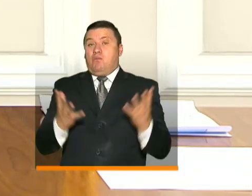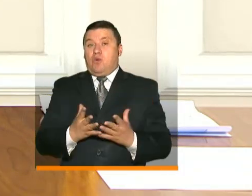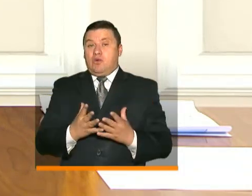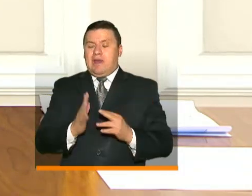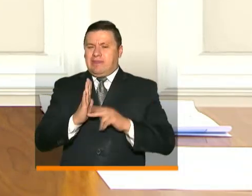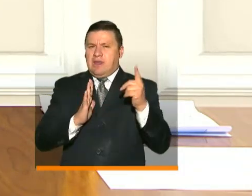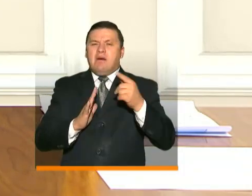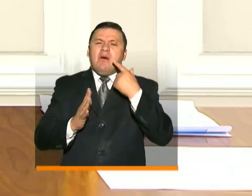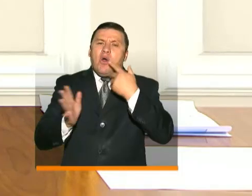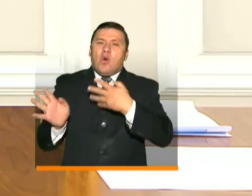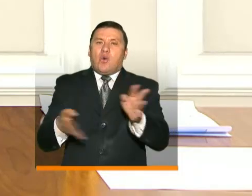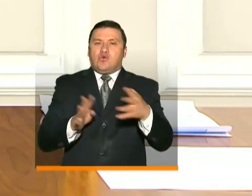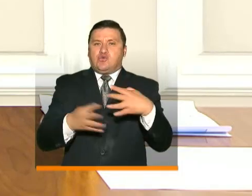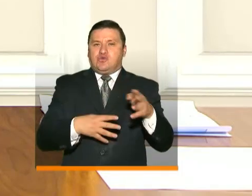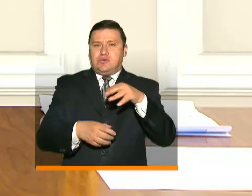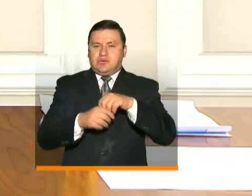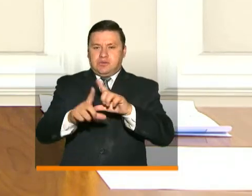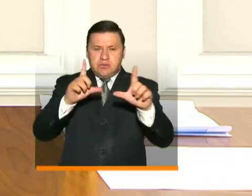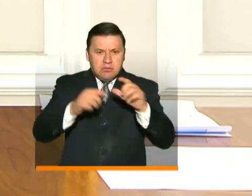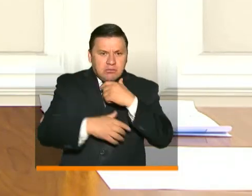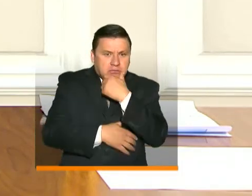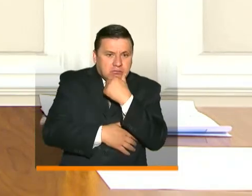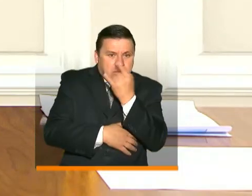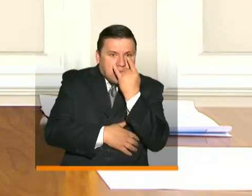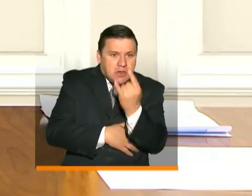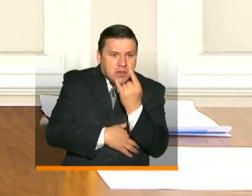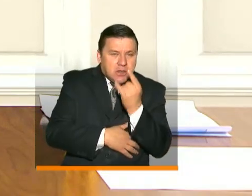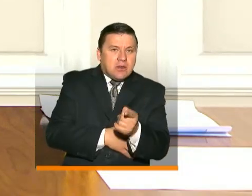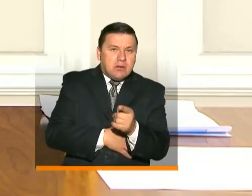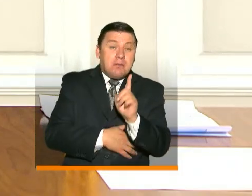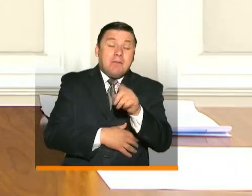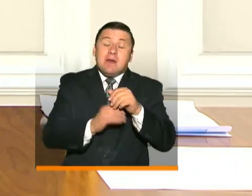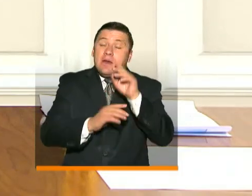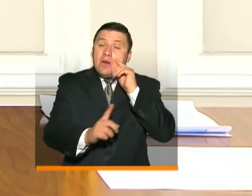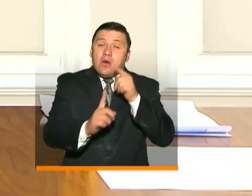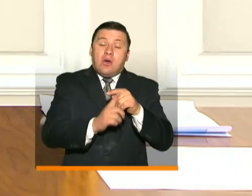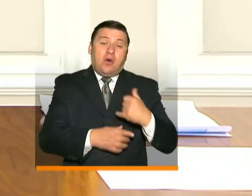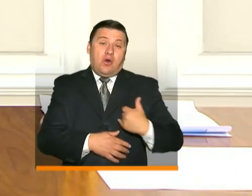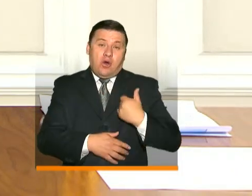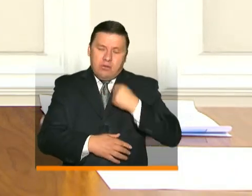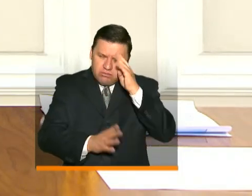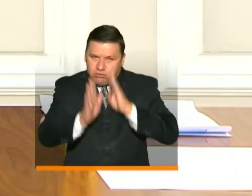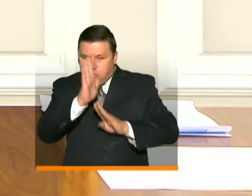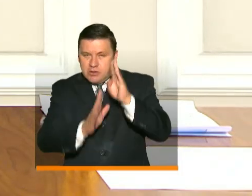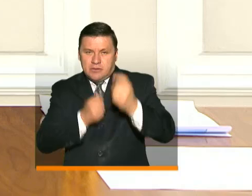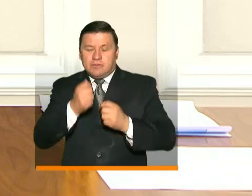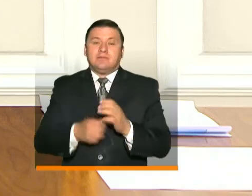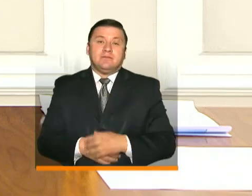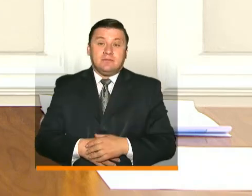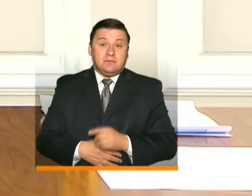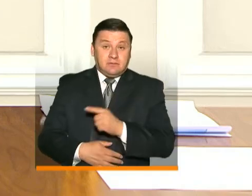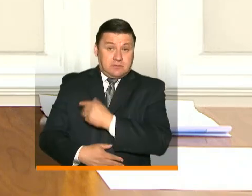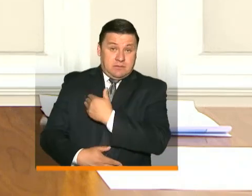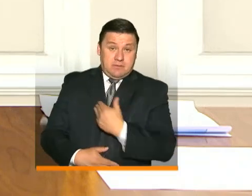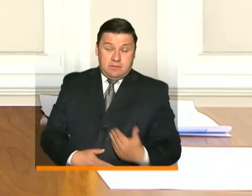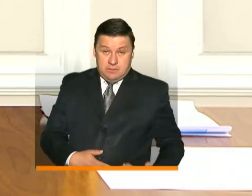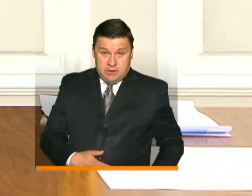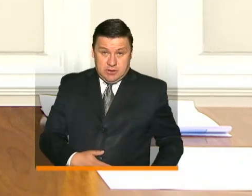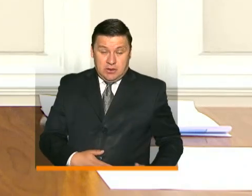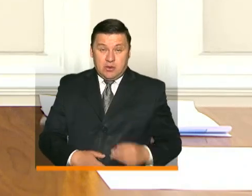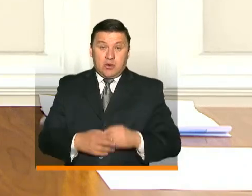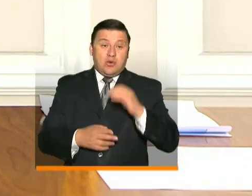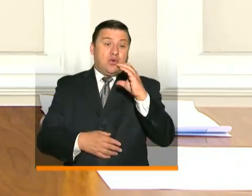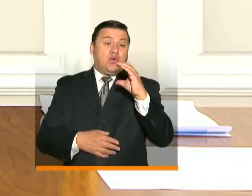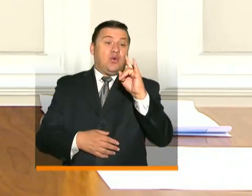proveer cursos para distintos sectores de la población y particularmente para jóvenes emprendedores. El presidente de